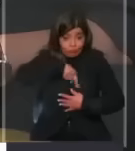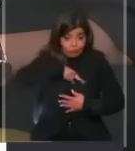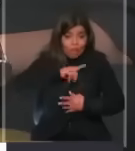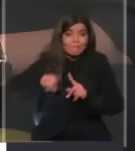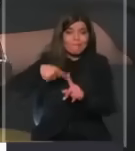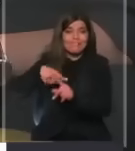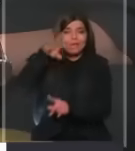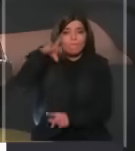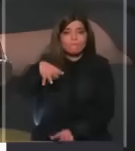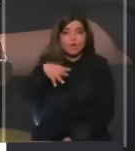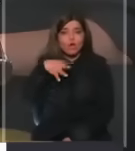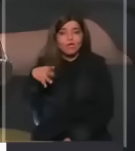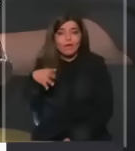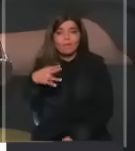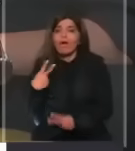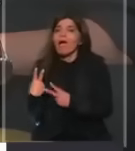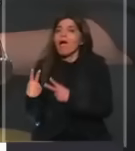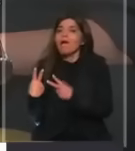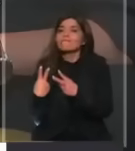de ser un programa de viaje.